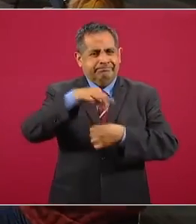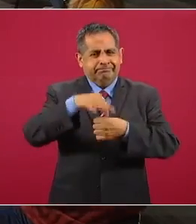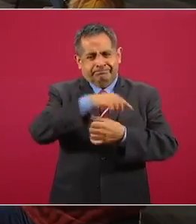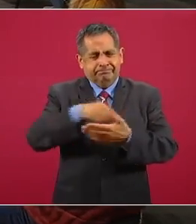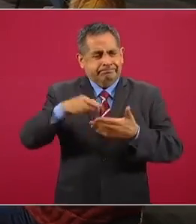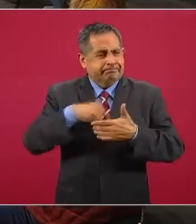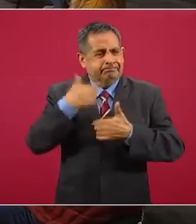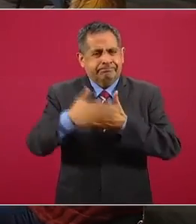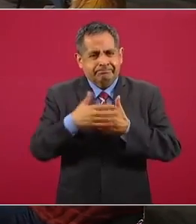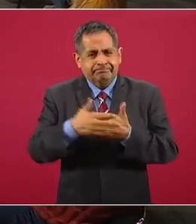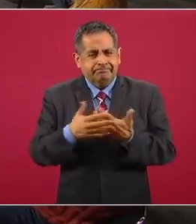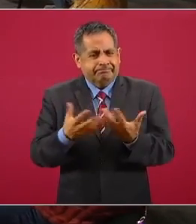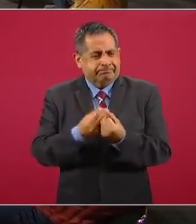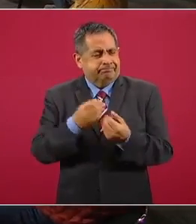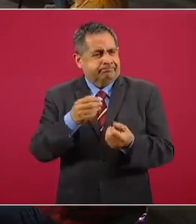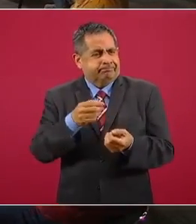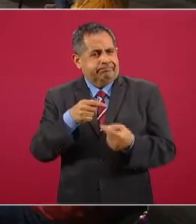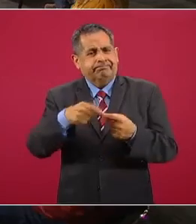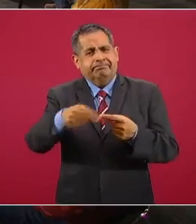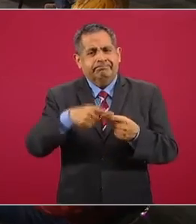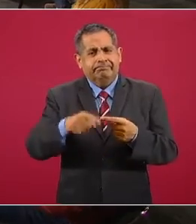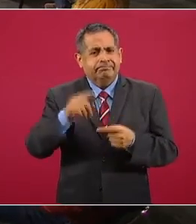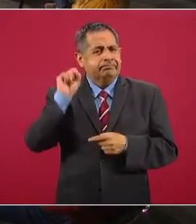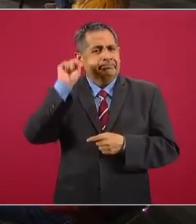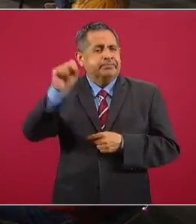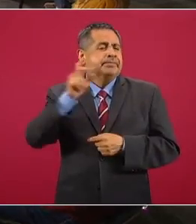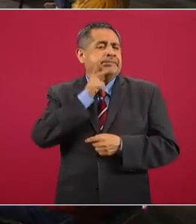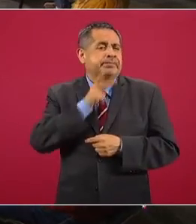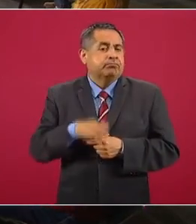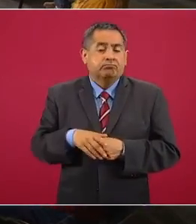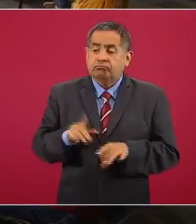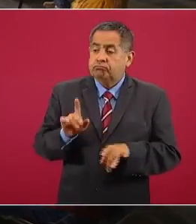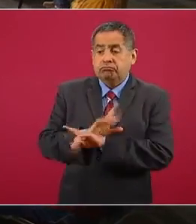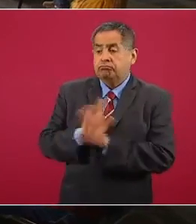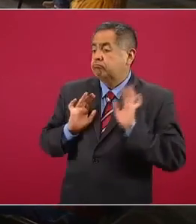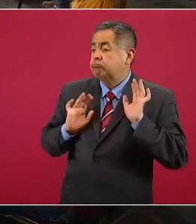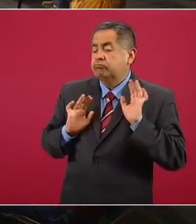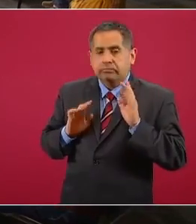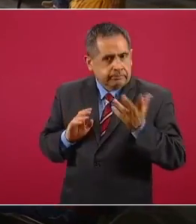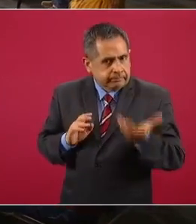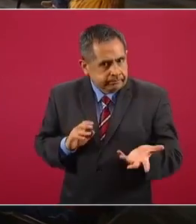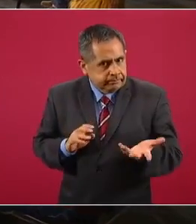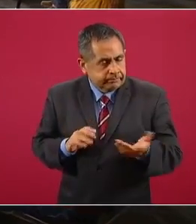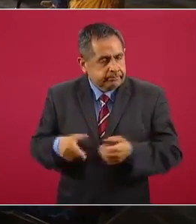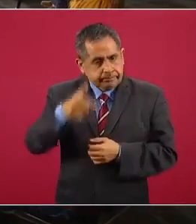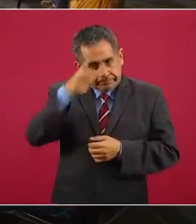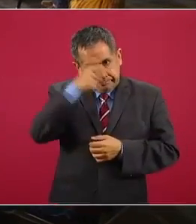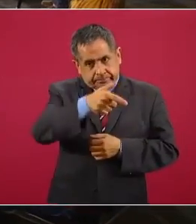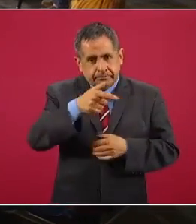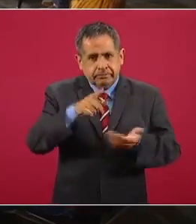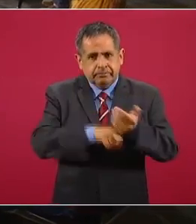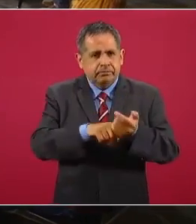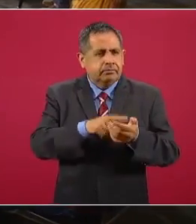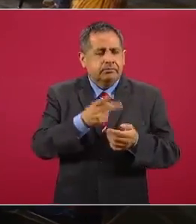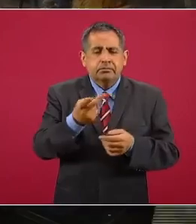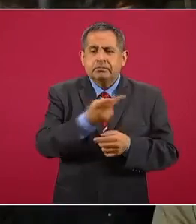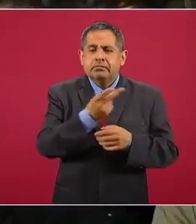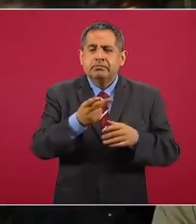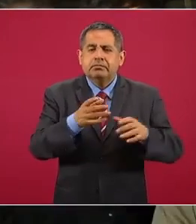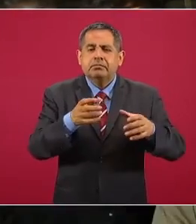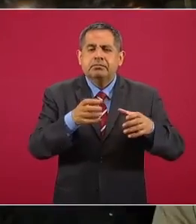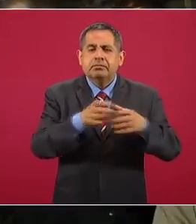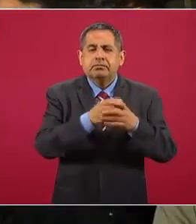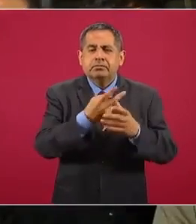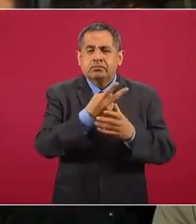están próximas ahí en el sindicato de Pemex, y vimos cómo acordaba a veces